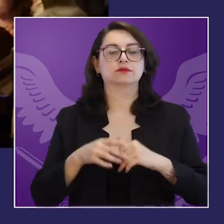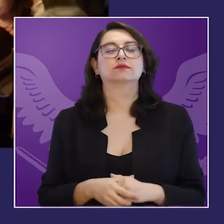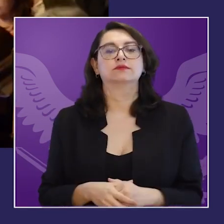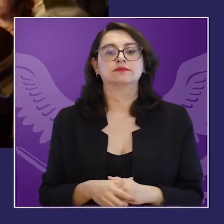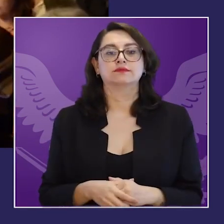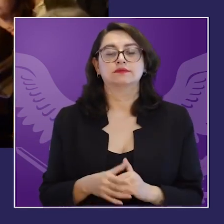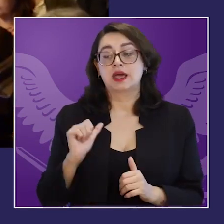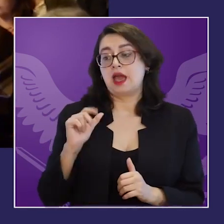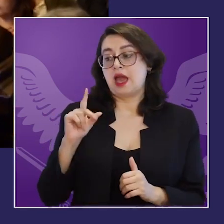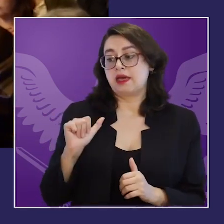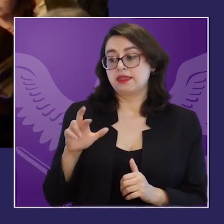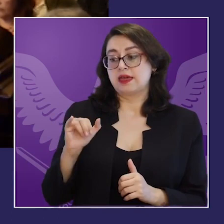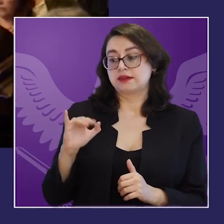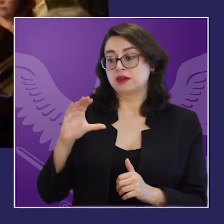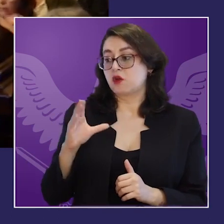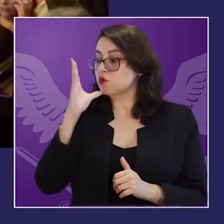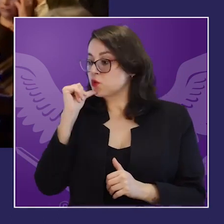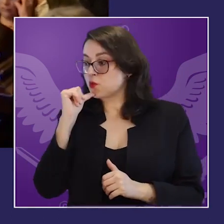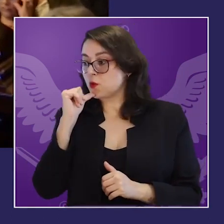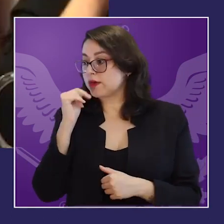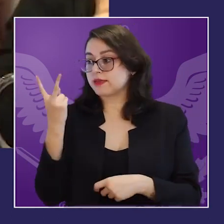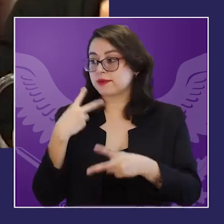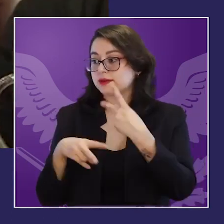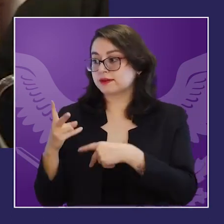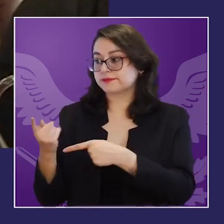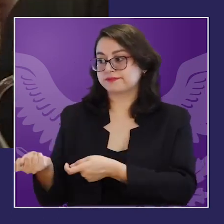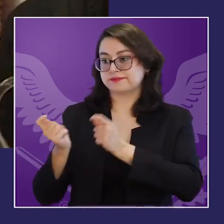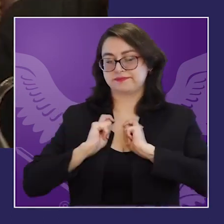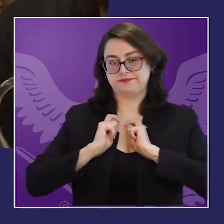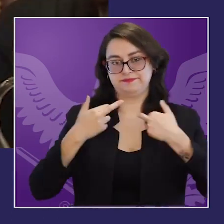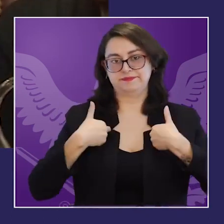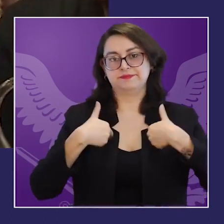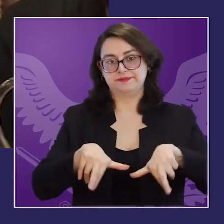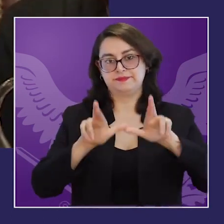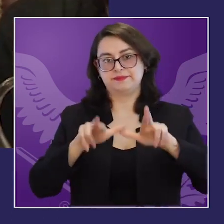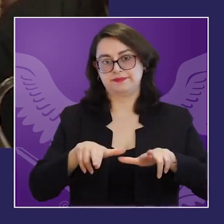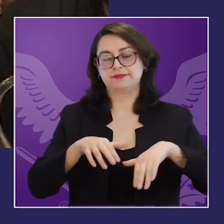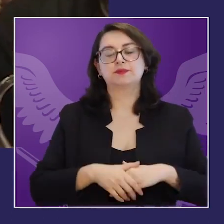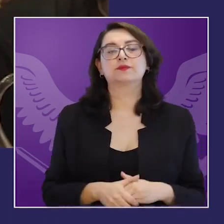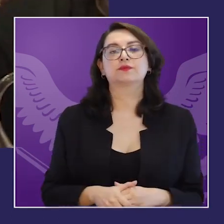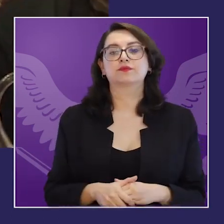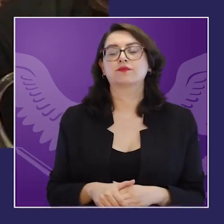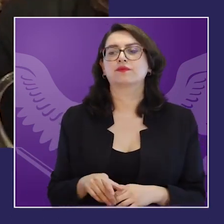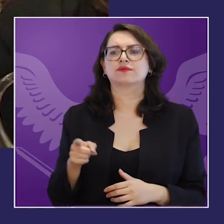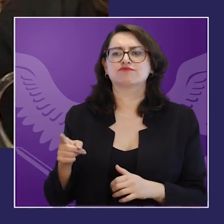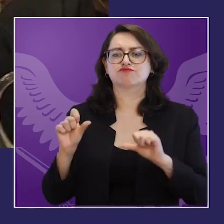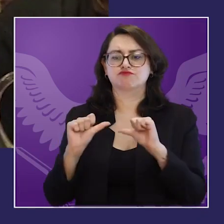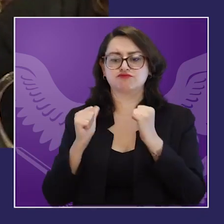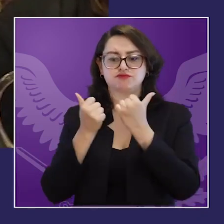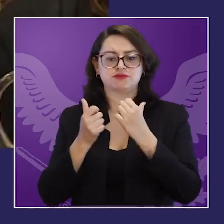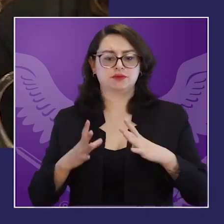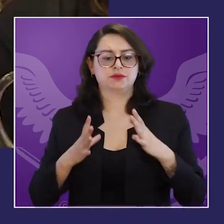Ada Rico, que hoy no pudo estar presente. La Casa del Encuentro es una organización de la sociedad civil que fue fundada en el